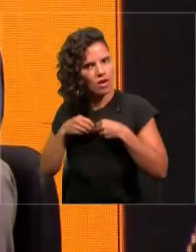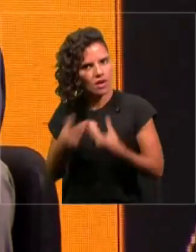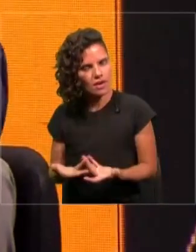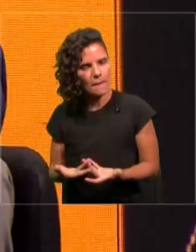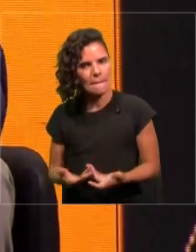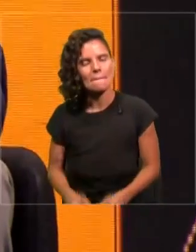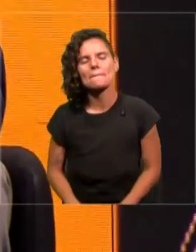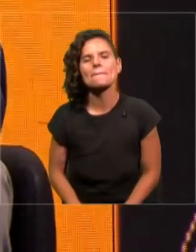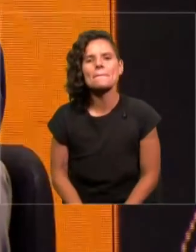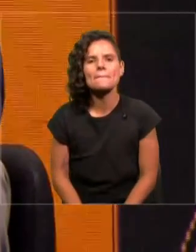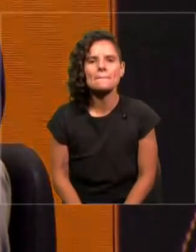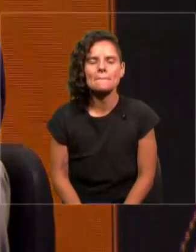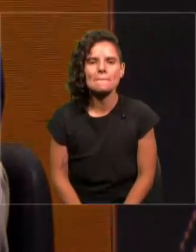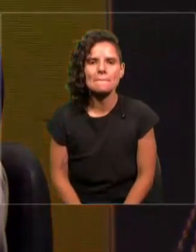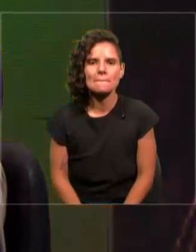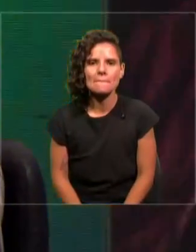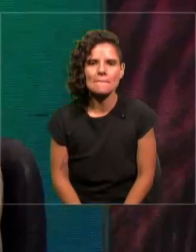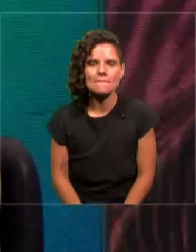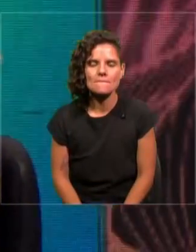La cultura.